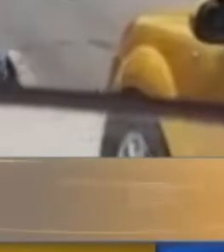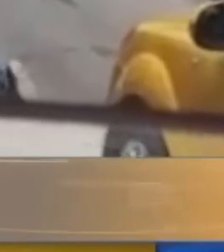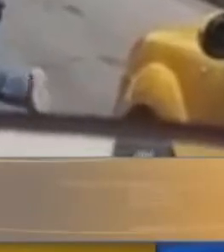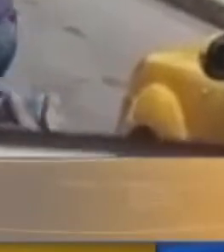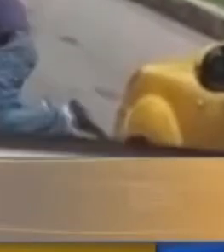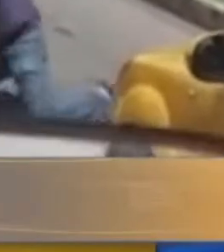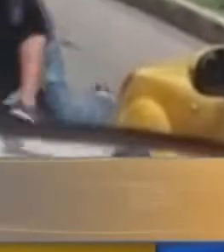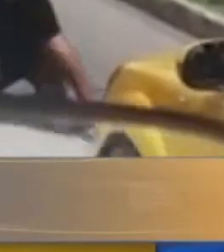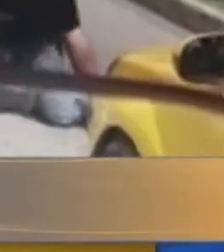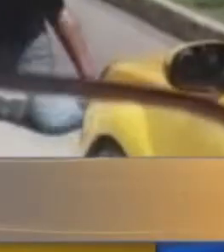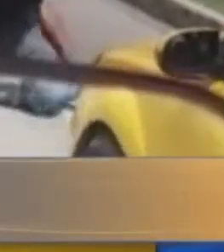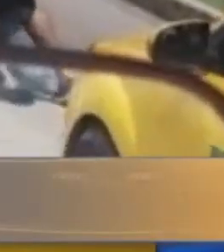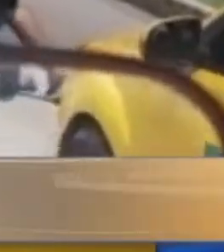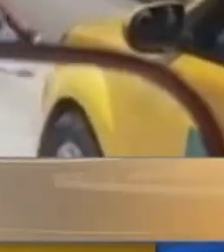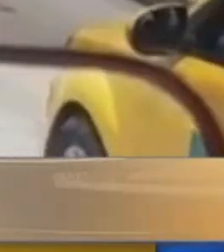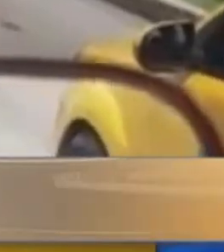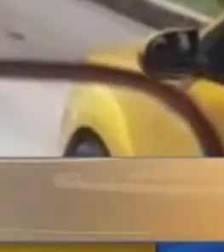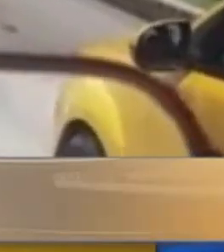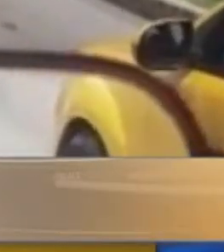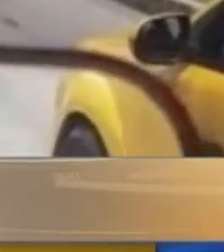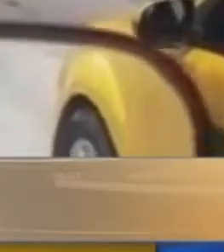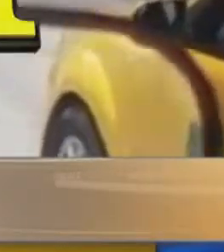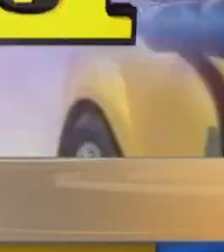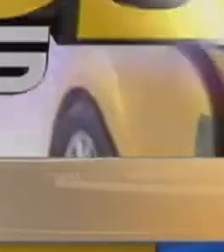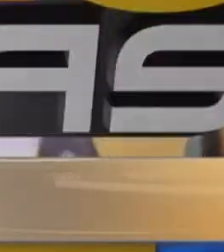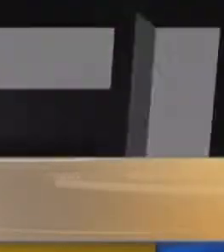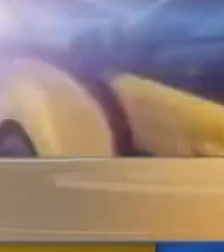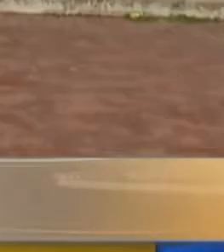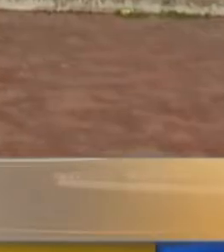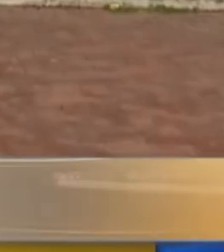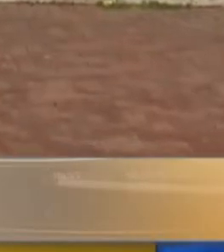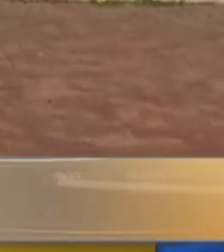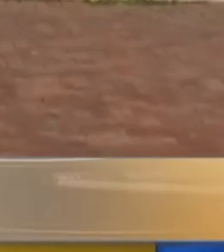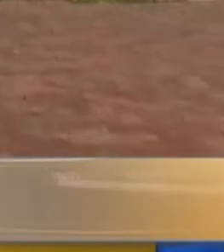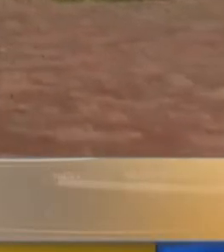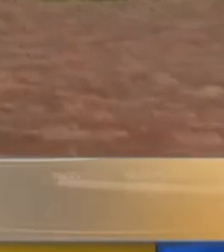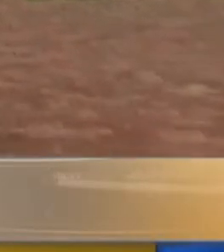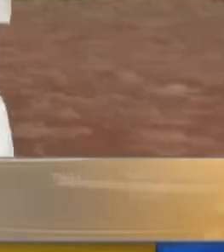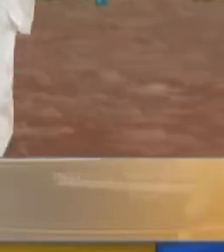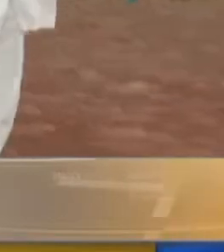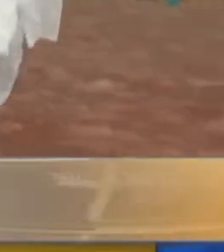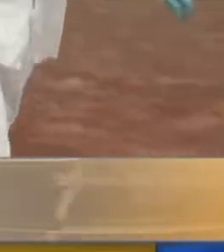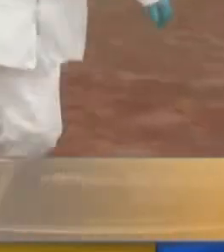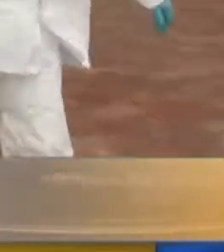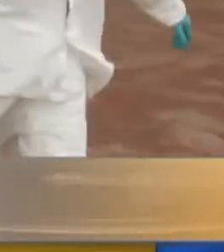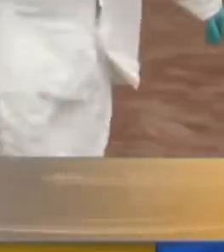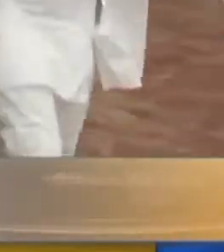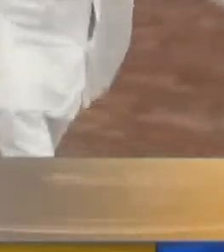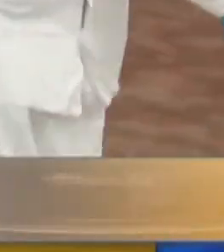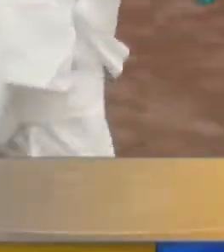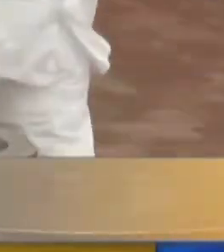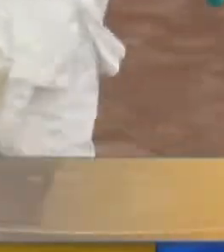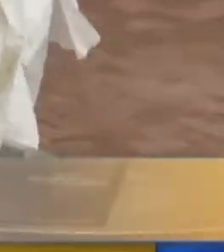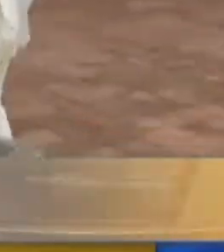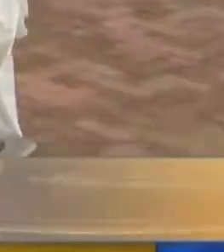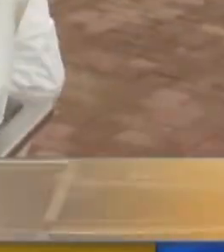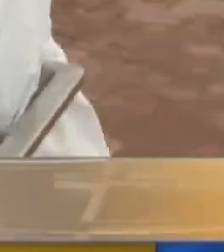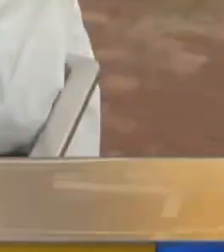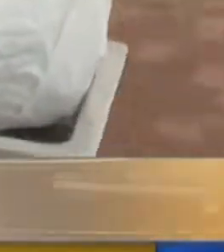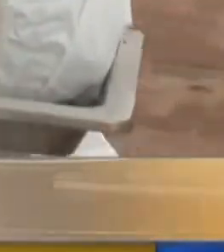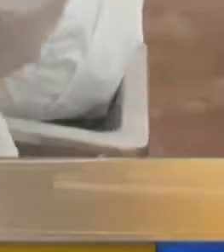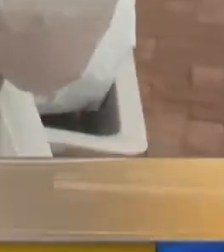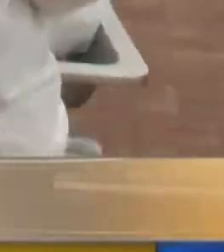Ciudad cuando en una disputa una persona terminó herida en ambas manos. Rescatados del río Magdalena los cuerpos de dos personas que se ahogaron el pasado lunes